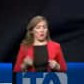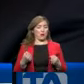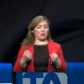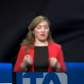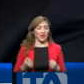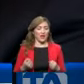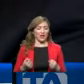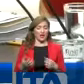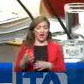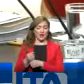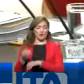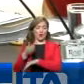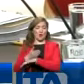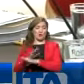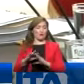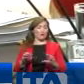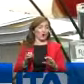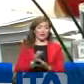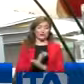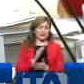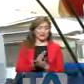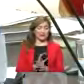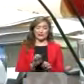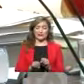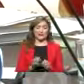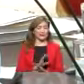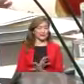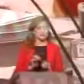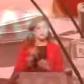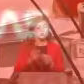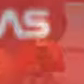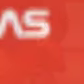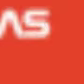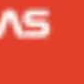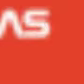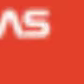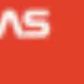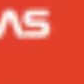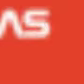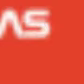para deshacer lo que se ha hecho. En Quito, María Gracia Acosta, 24 horas.